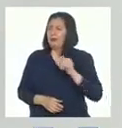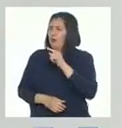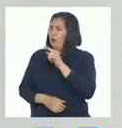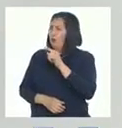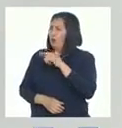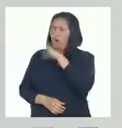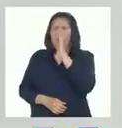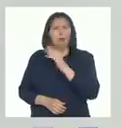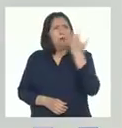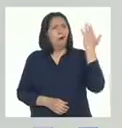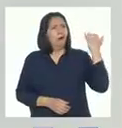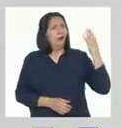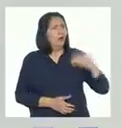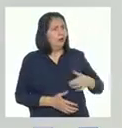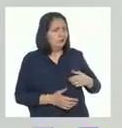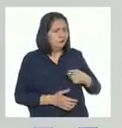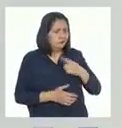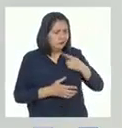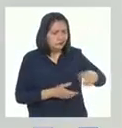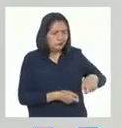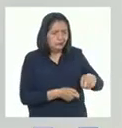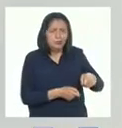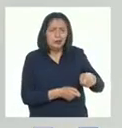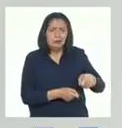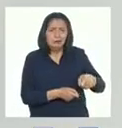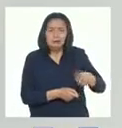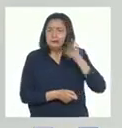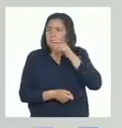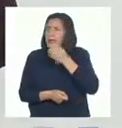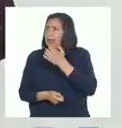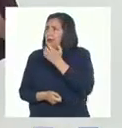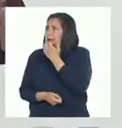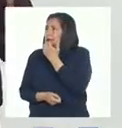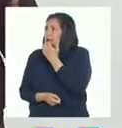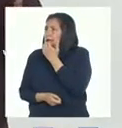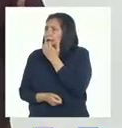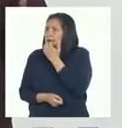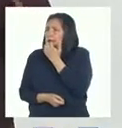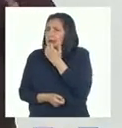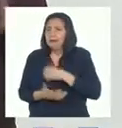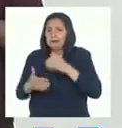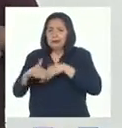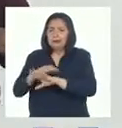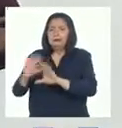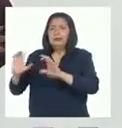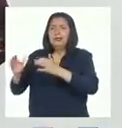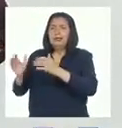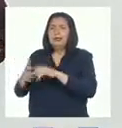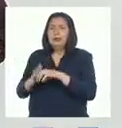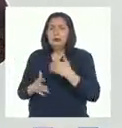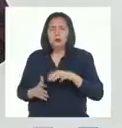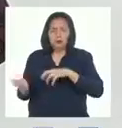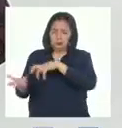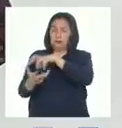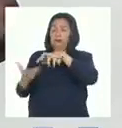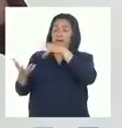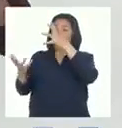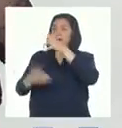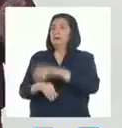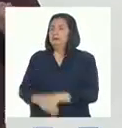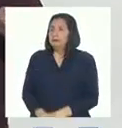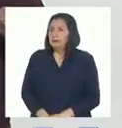nunca había visto esto en el campo y por eso estaba muy nervioso. En el aula se produce una